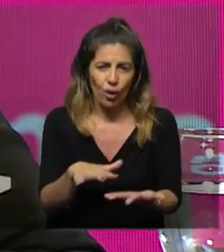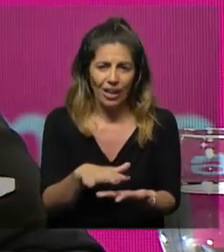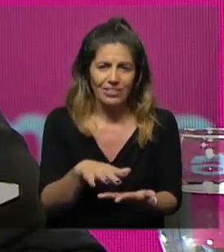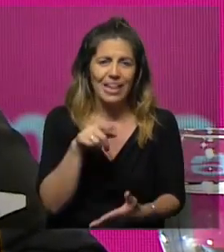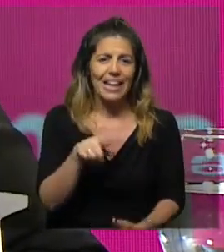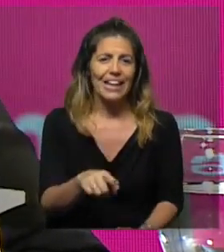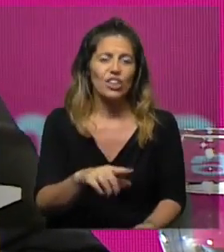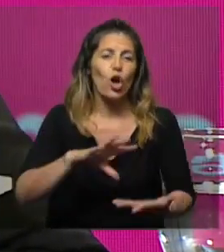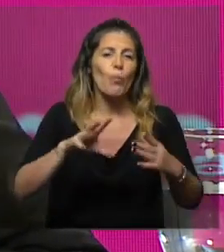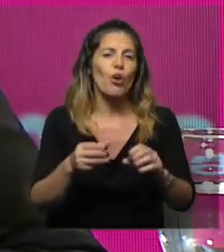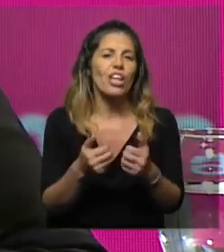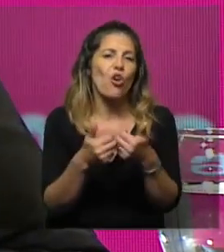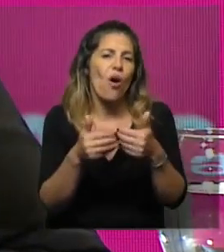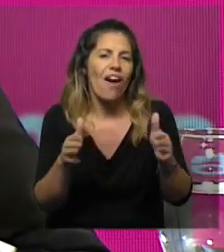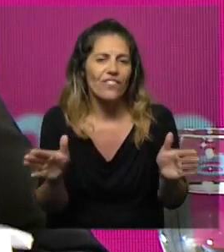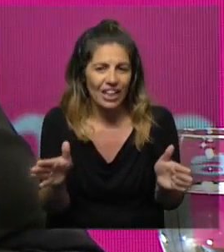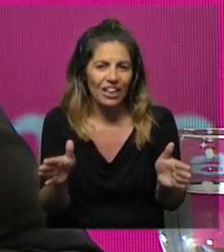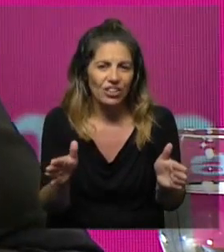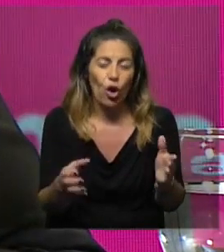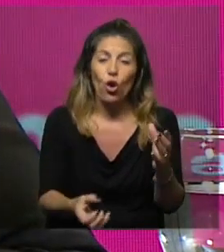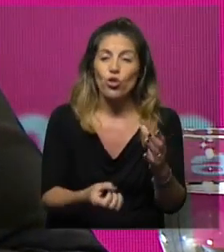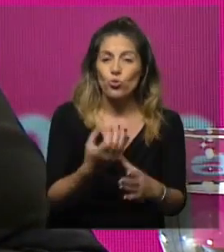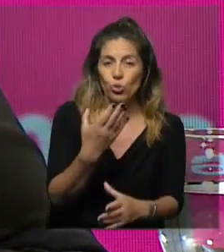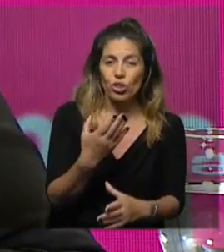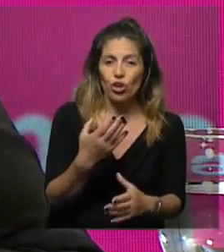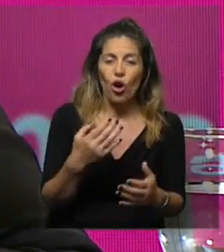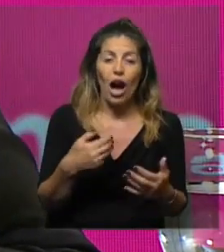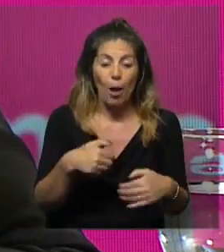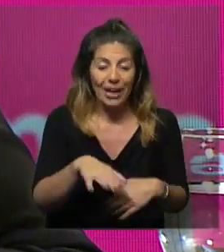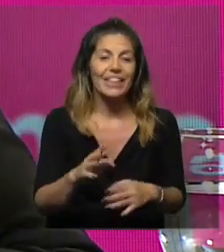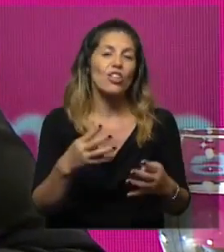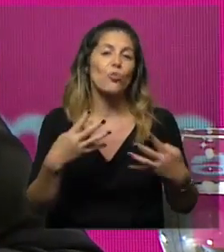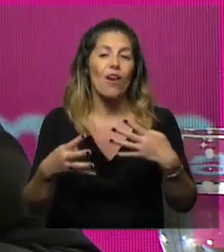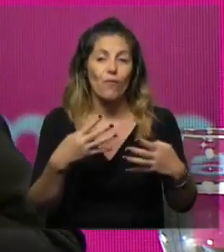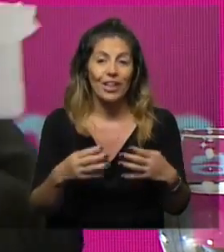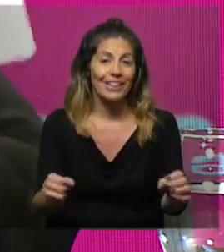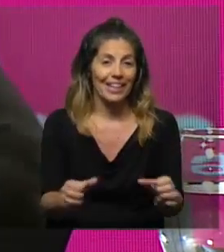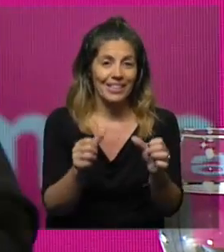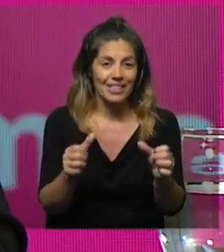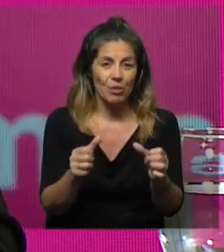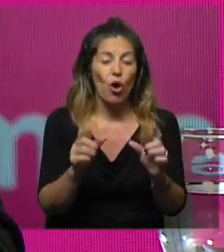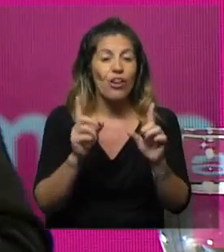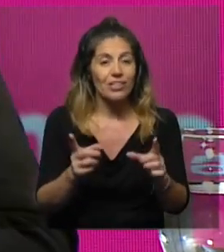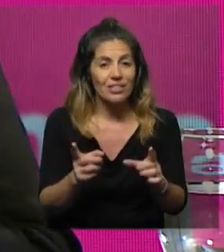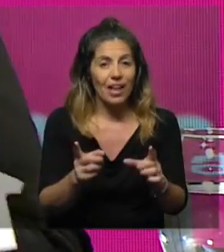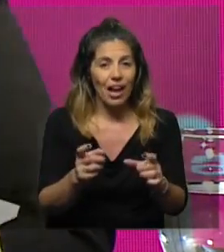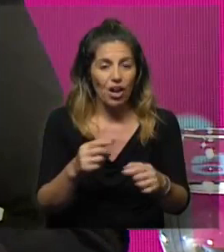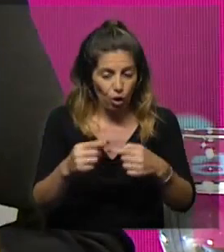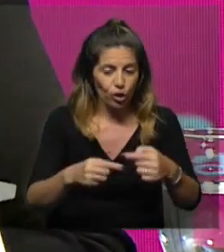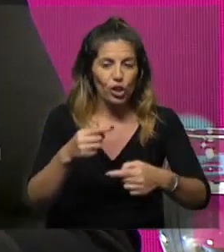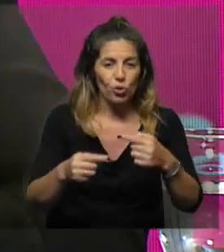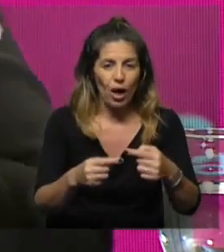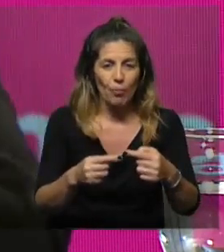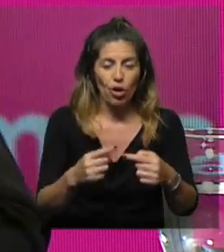Esto del modelo abierto No este surgió a partir de una feria que fuimos a hacer y qué sé yo y bueno ya enganchábamos con con el director